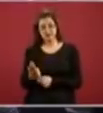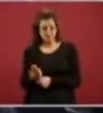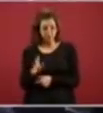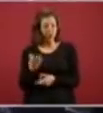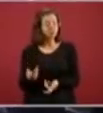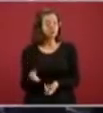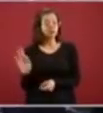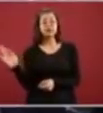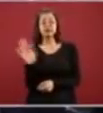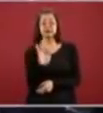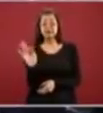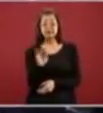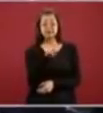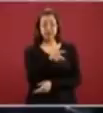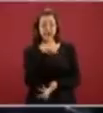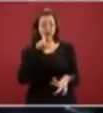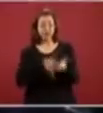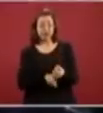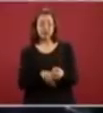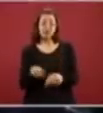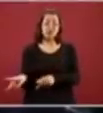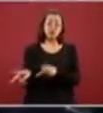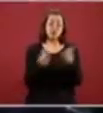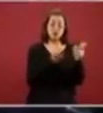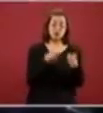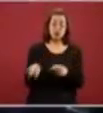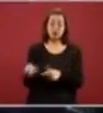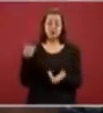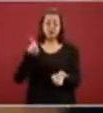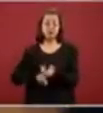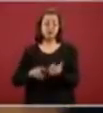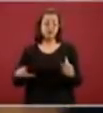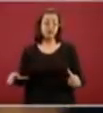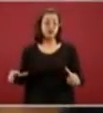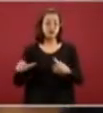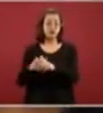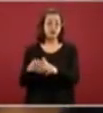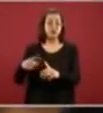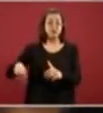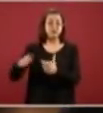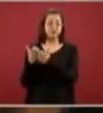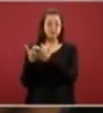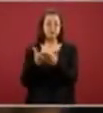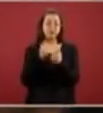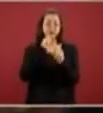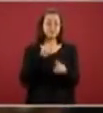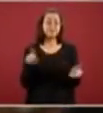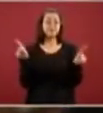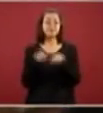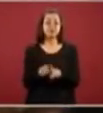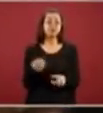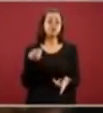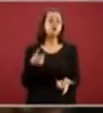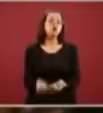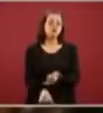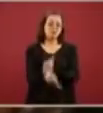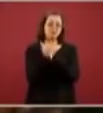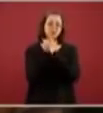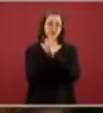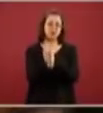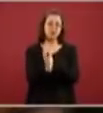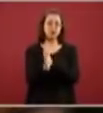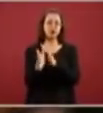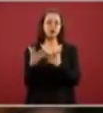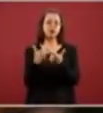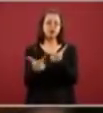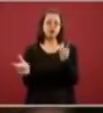a posibles desfalcos a la cooperativa, y también con respecto a fraudes que ha cometido con el